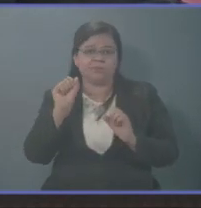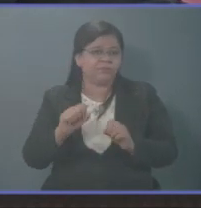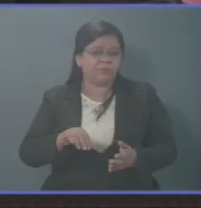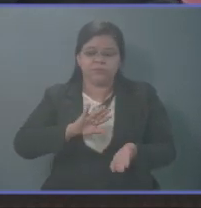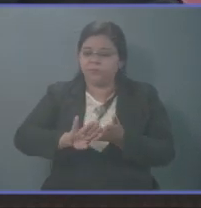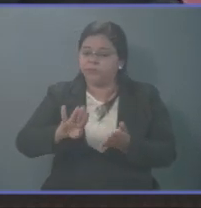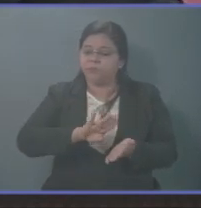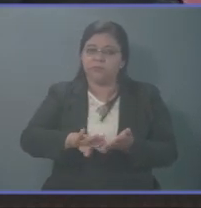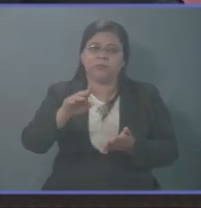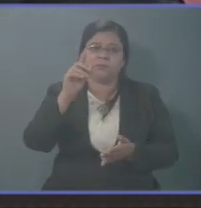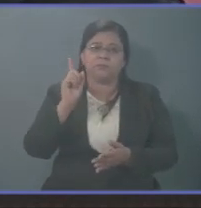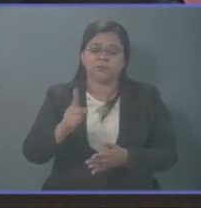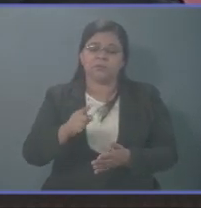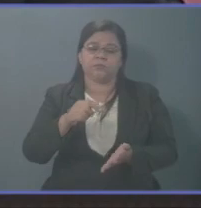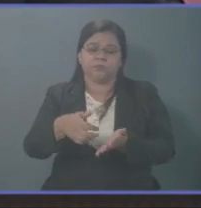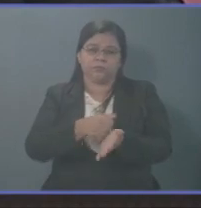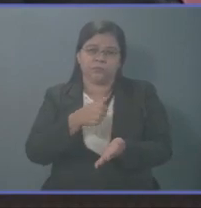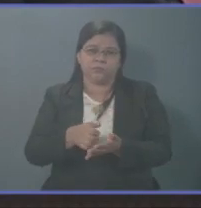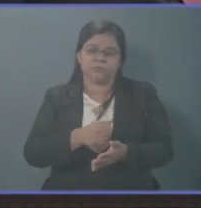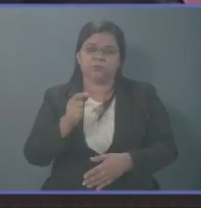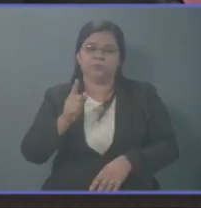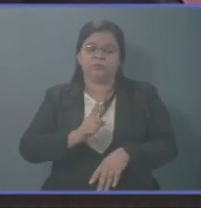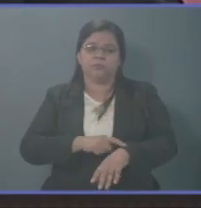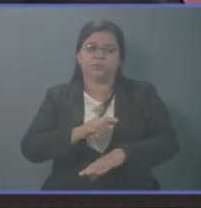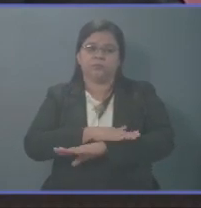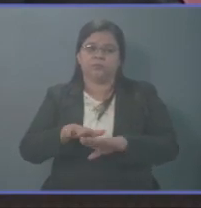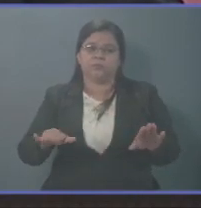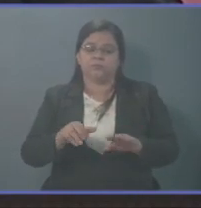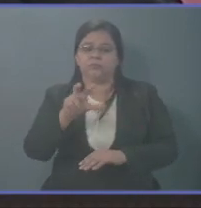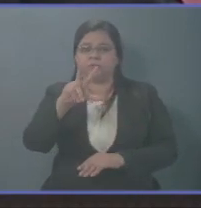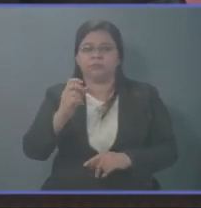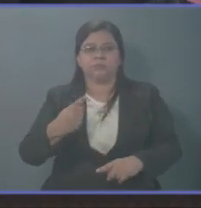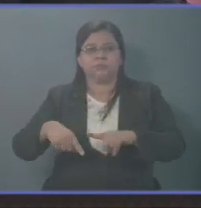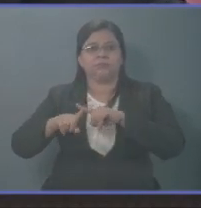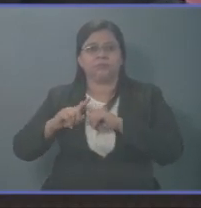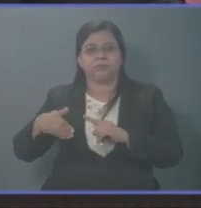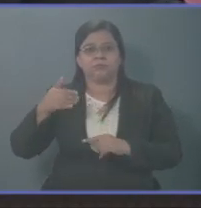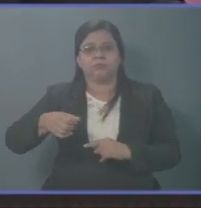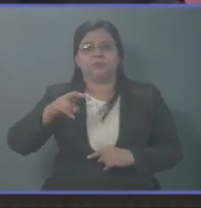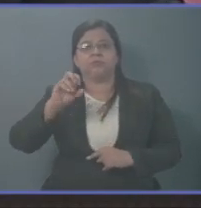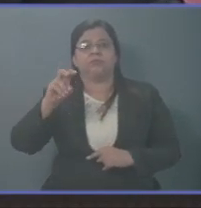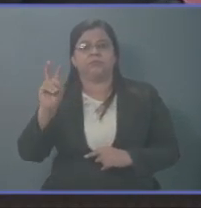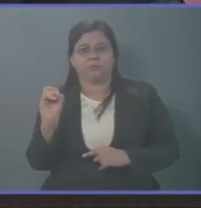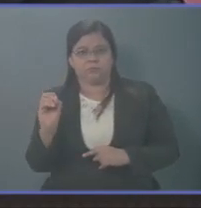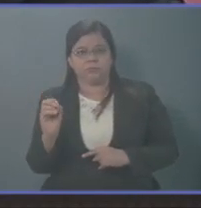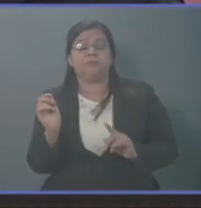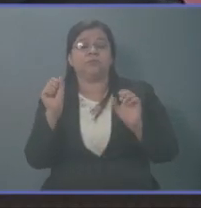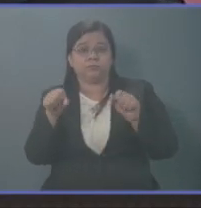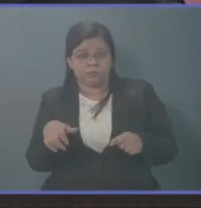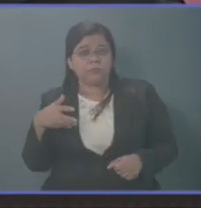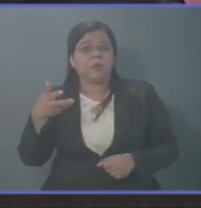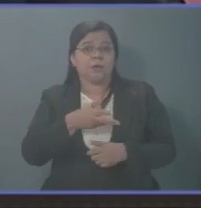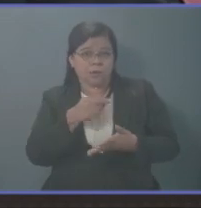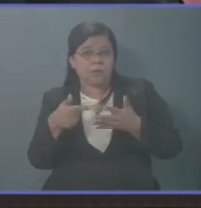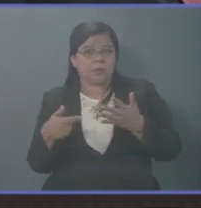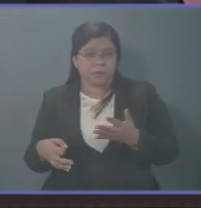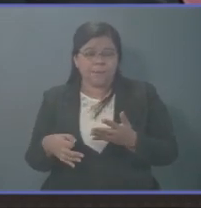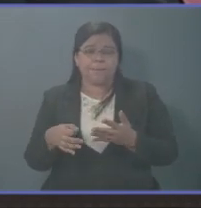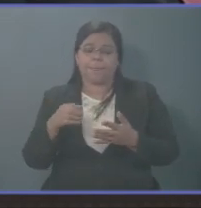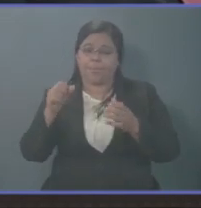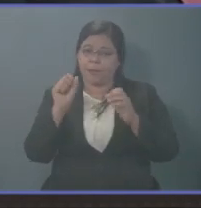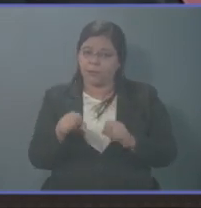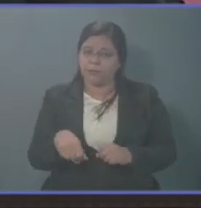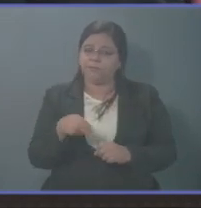obligaciones tributarias que tenían vencimiento el 30 de abril de 2020, por lo que es procedente emitir una ley que permita que los